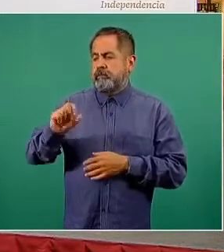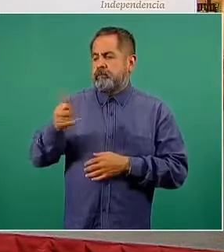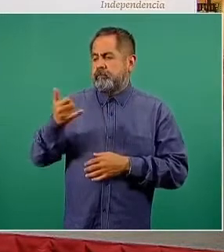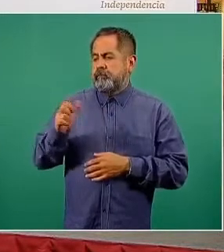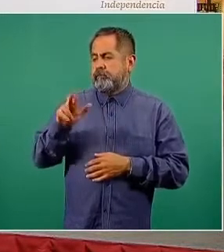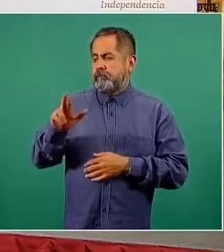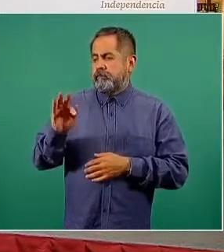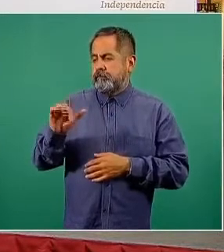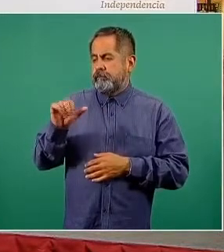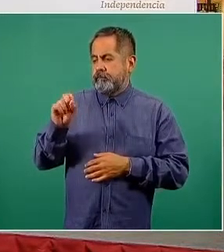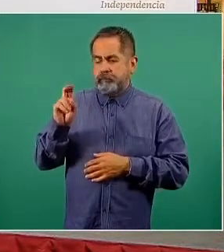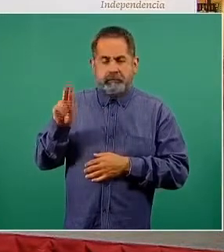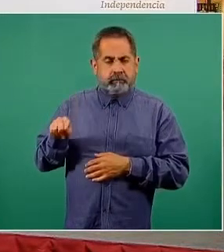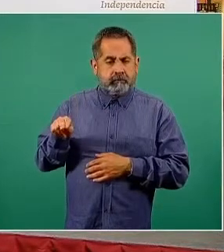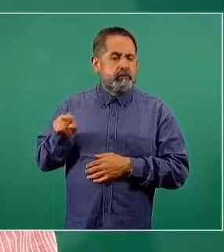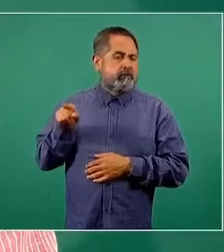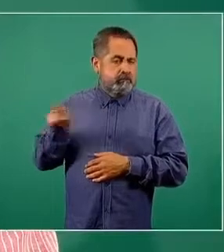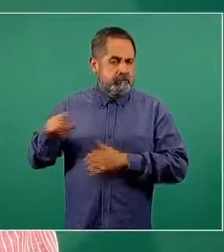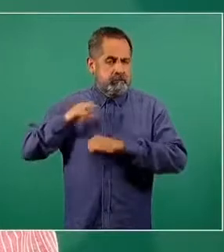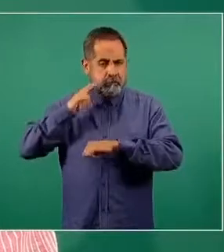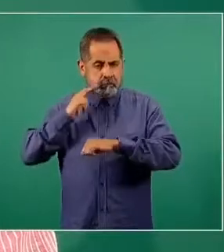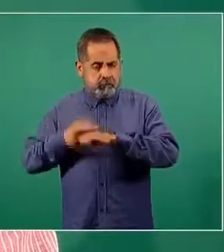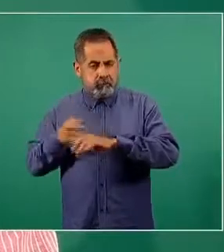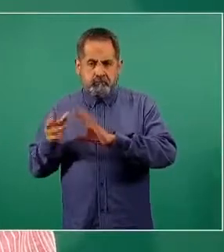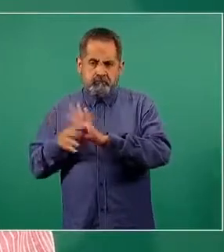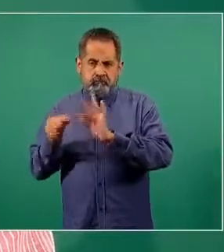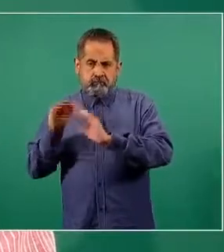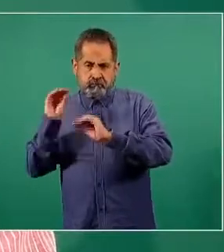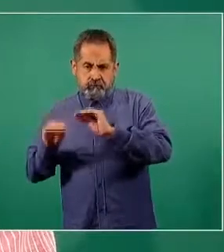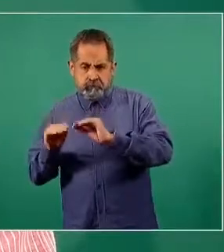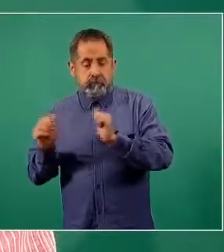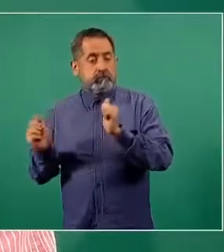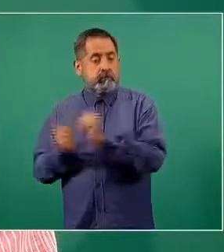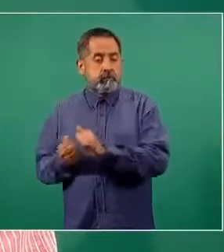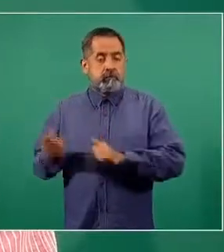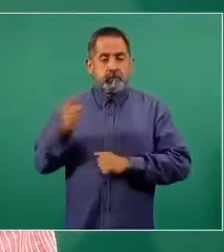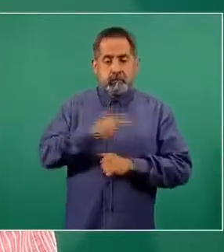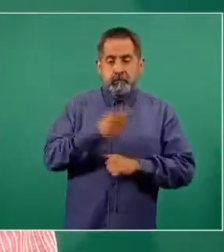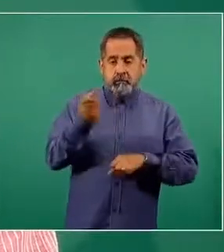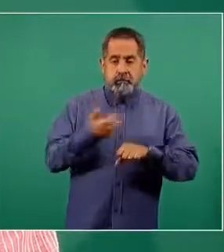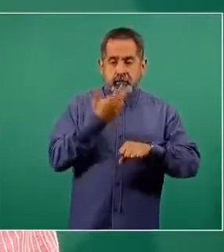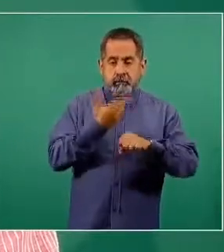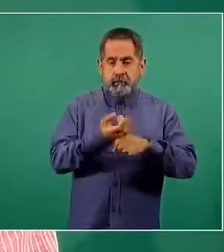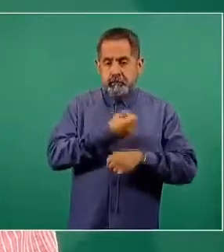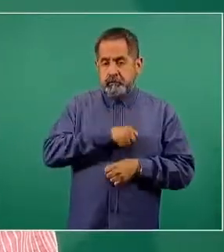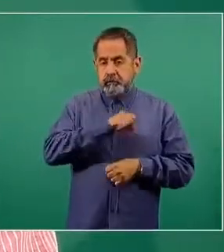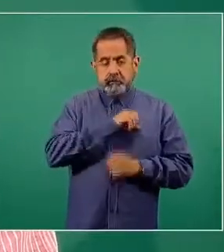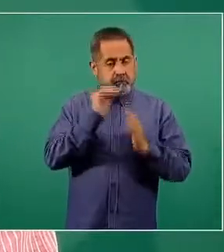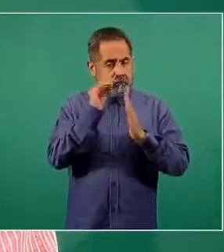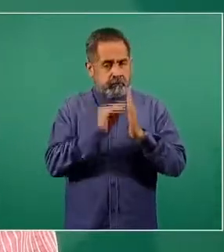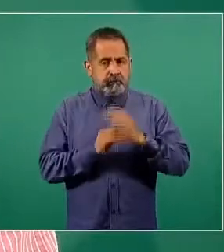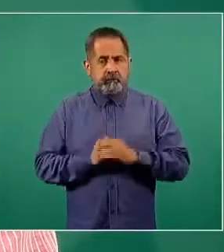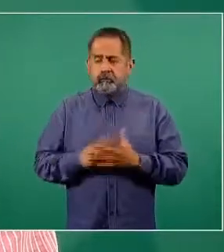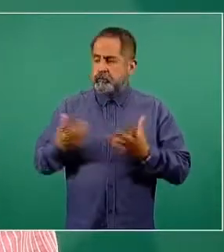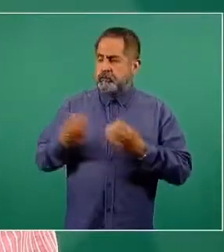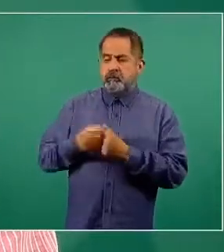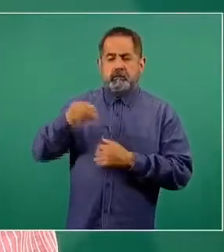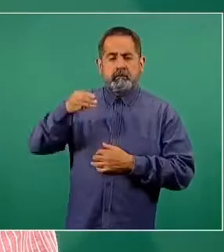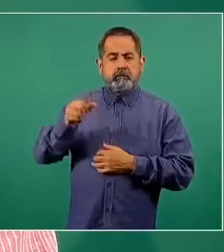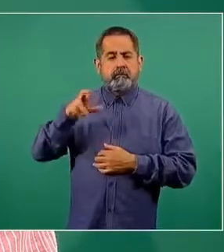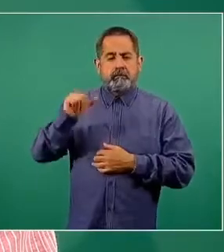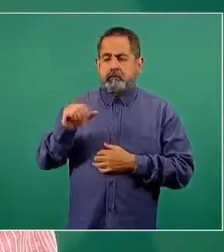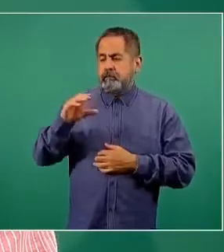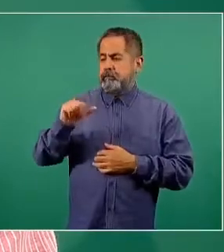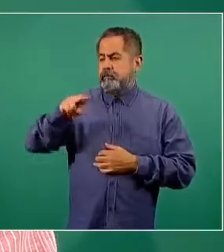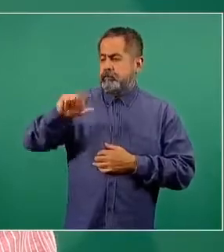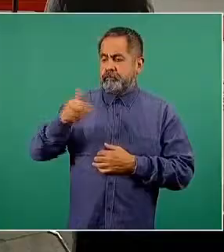Falcón, Román Meyer Falcón, y la Secretaría de Salud. De manera específica, nos acompaña la maestra Mariana Orozco